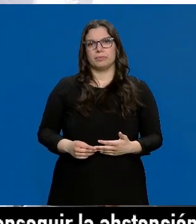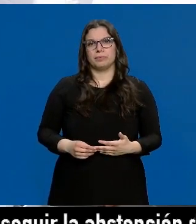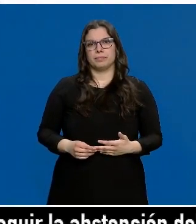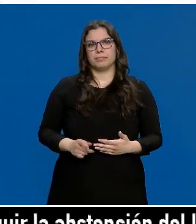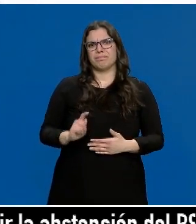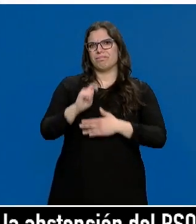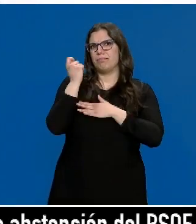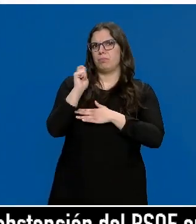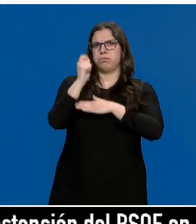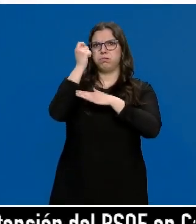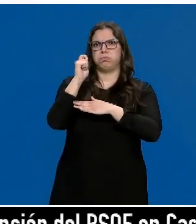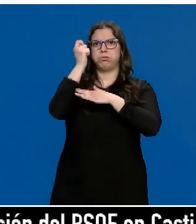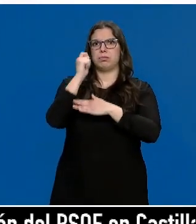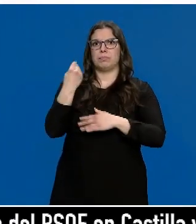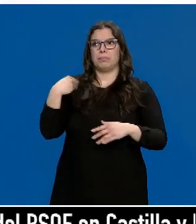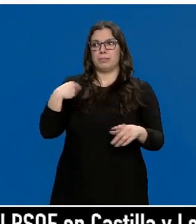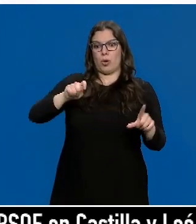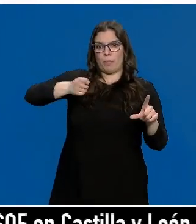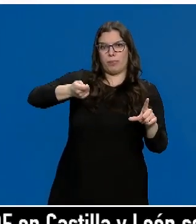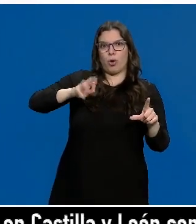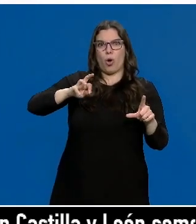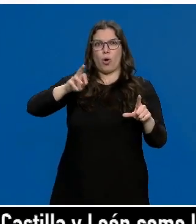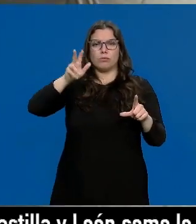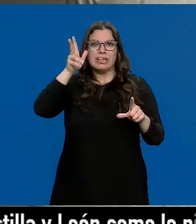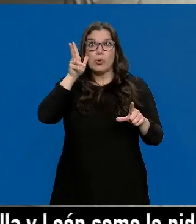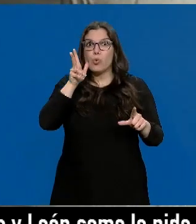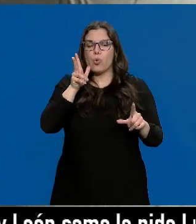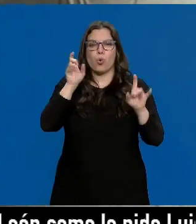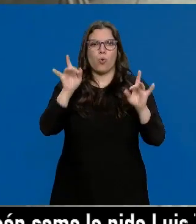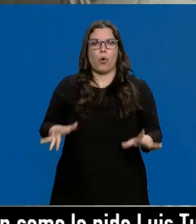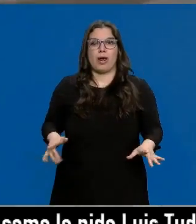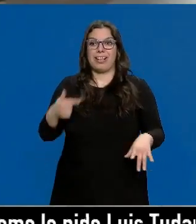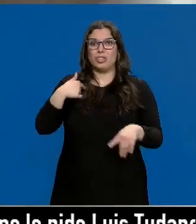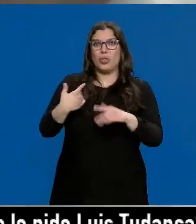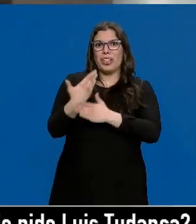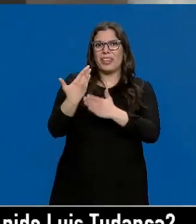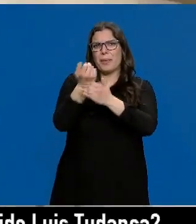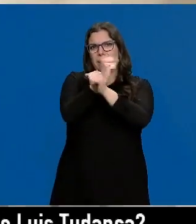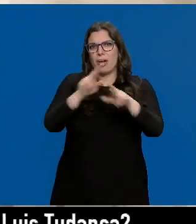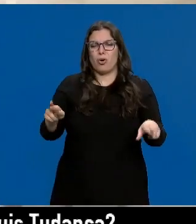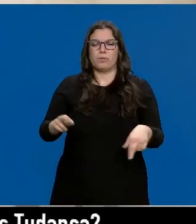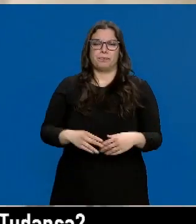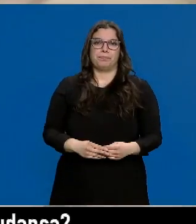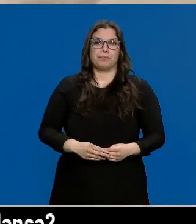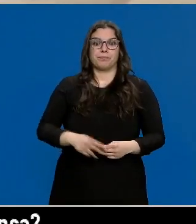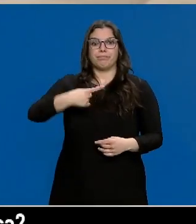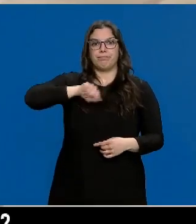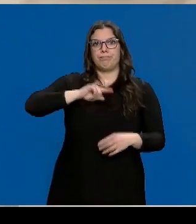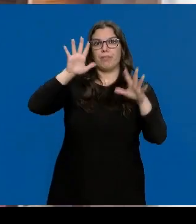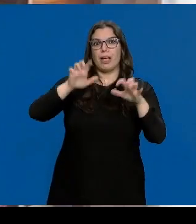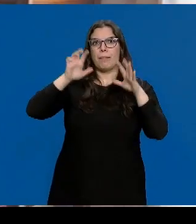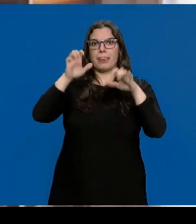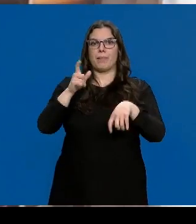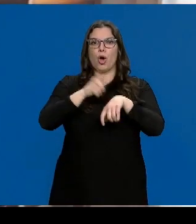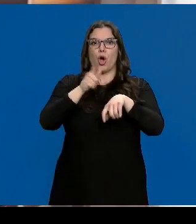Récord tras récord, hacer este gesto se ha vuelto casi un lujo en nuestras facturas. Que esto va a ser cada día peor. Pues cada vez más gordas. Aprendimos las horas